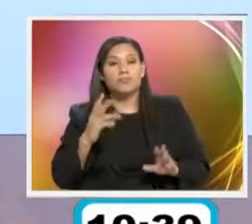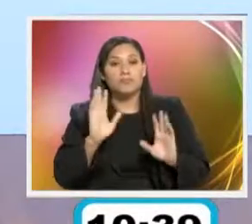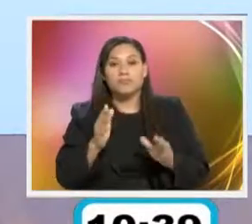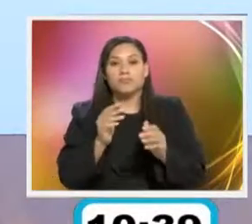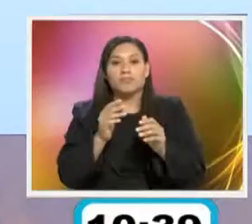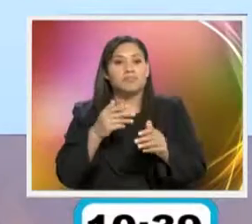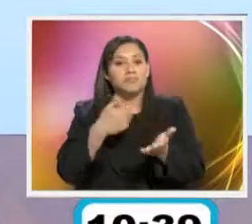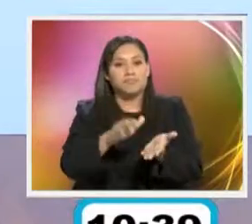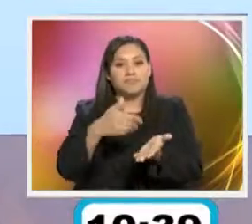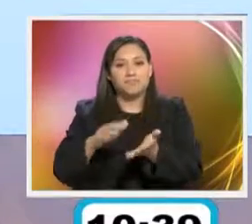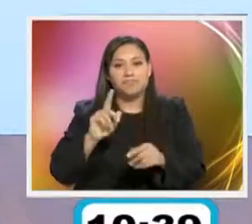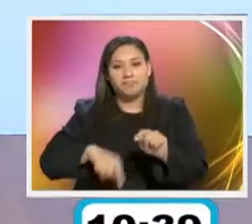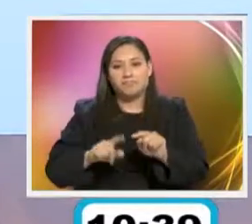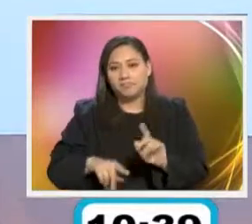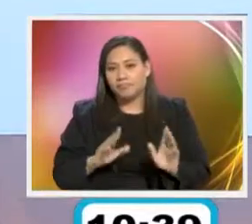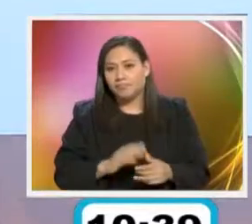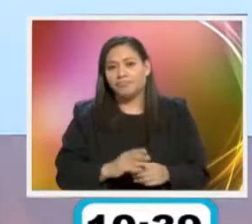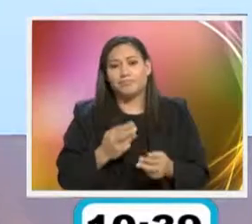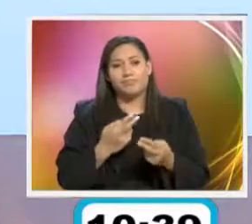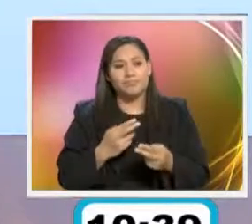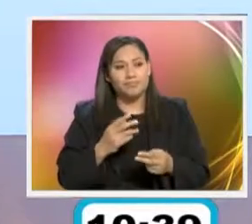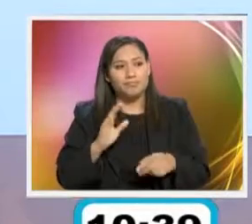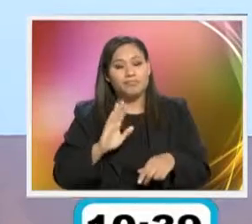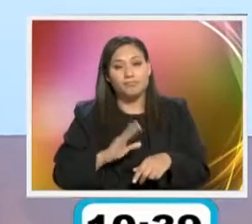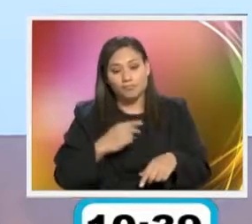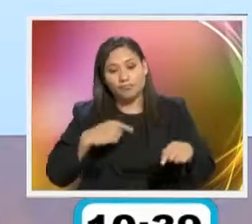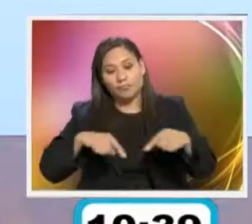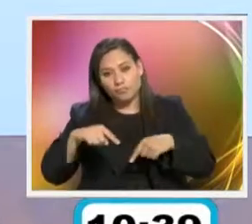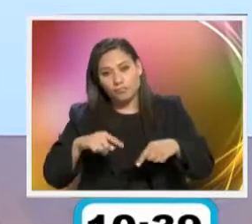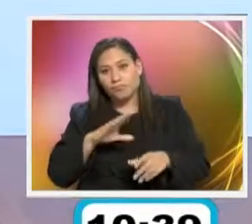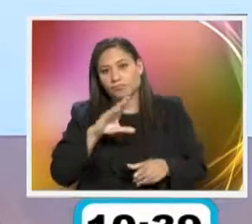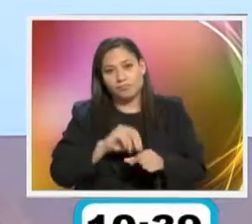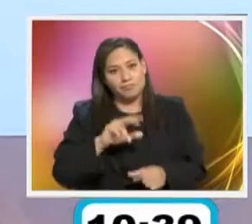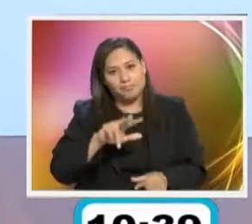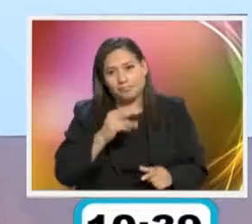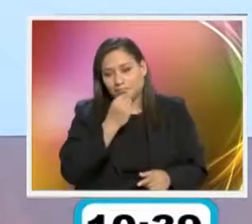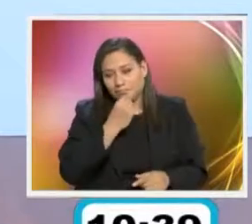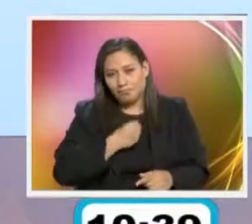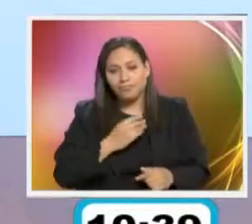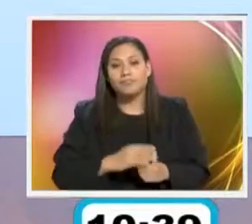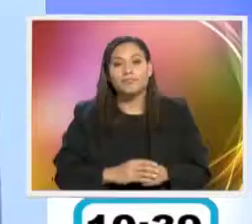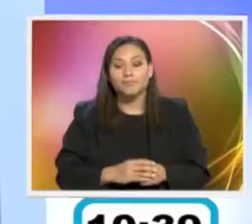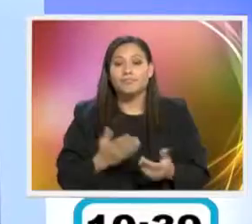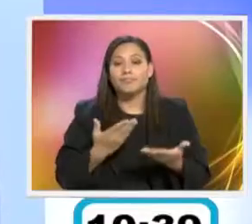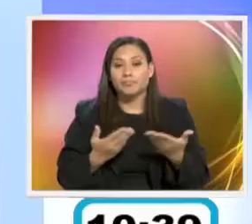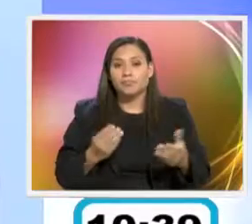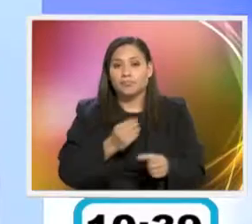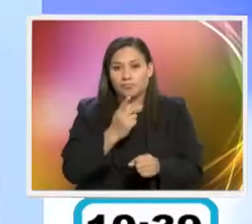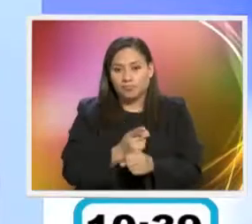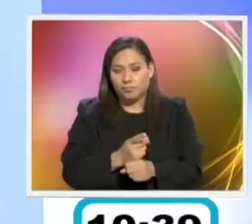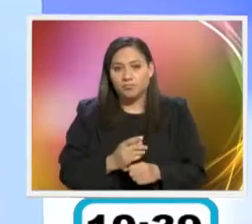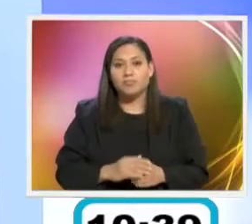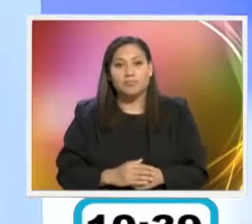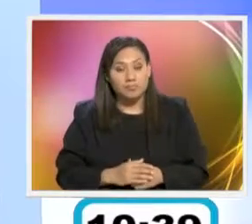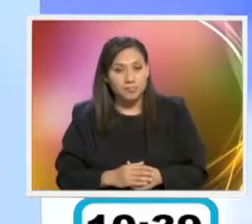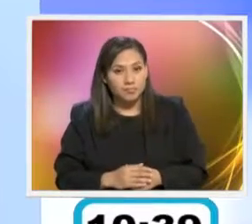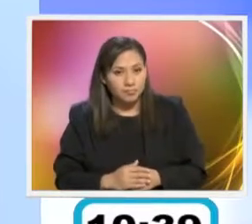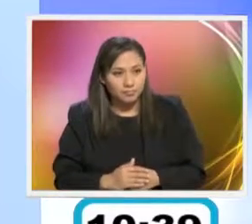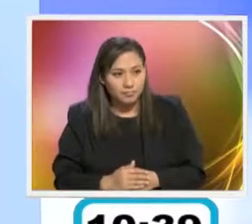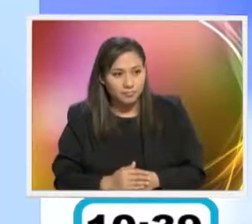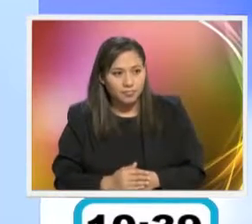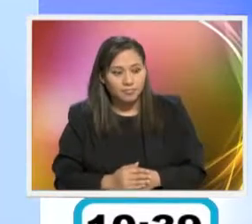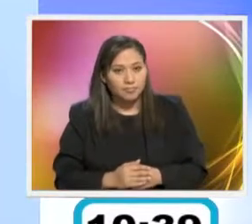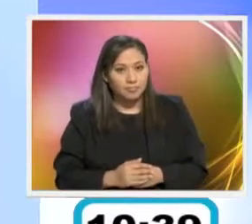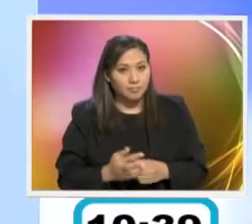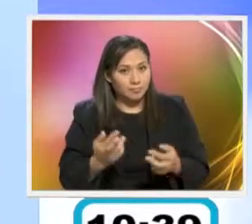ya eliminados. Ahí está. Se incrementó por el fútbol, que son 18. Claro está. Todavía tenemos oportunidad de que nos regalen